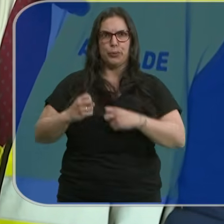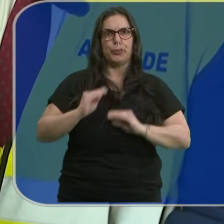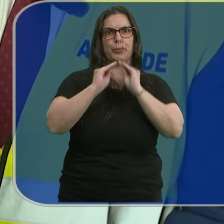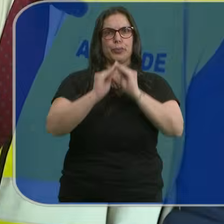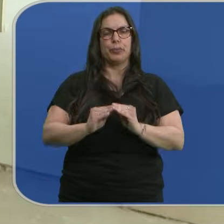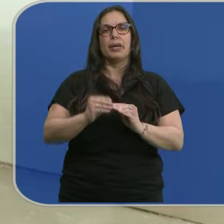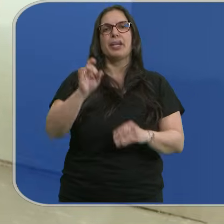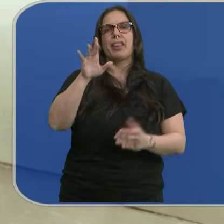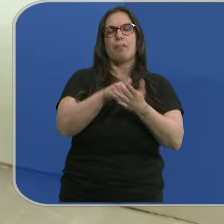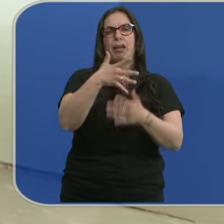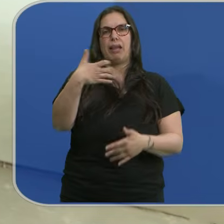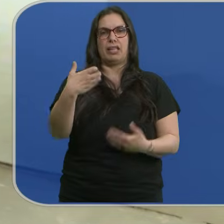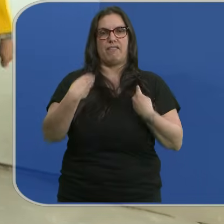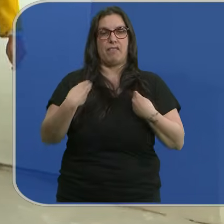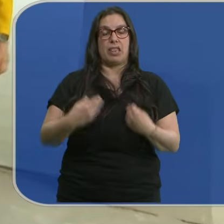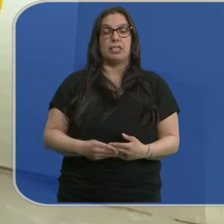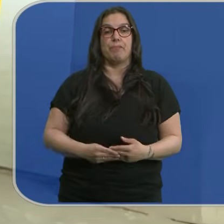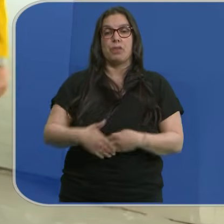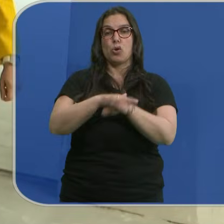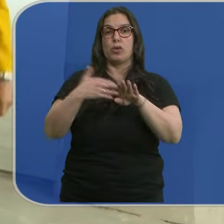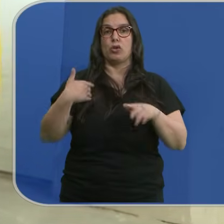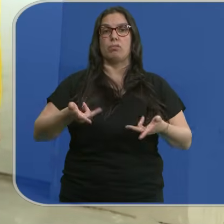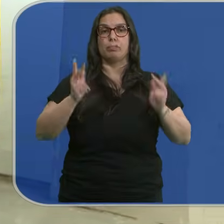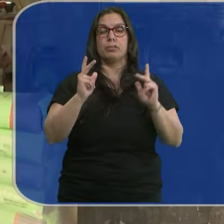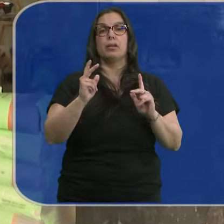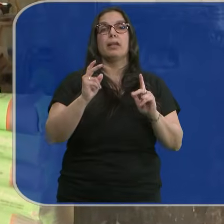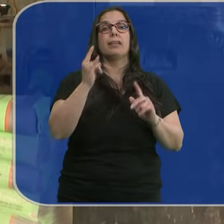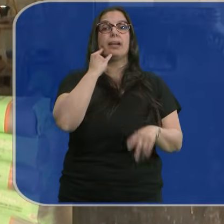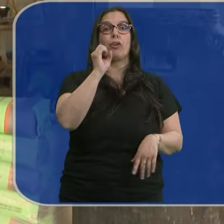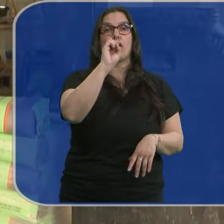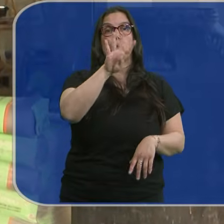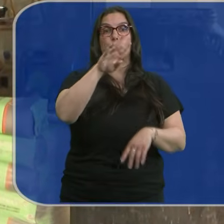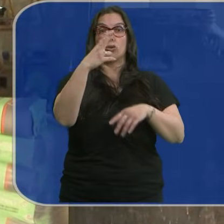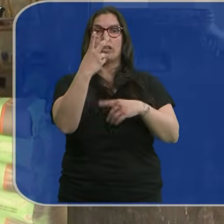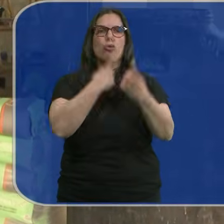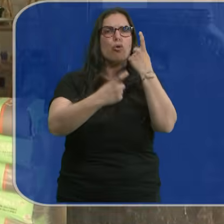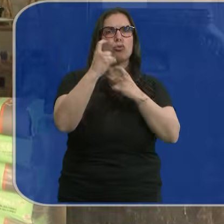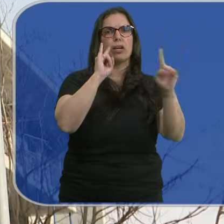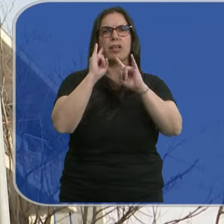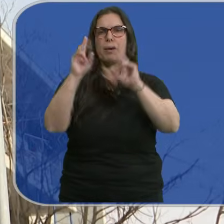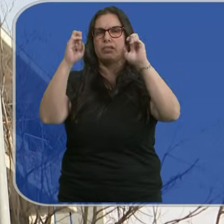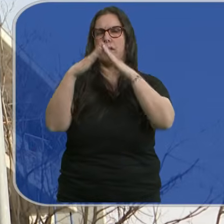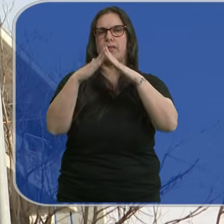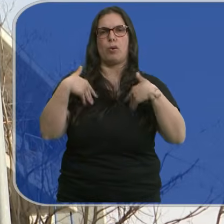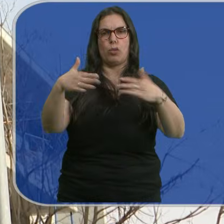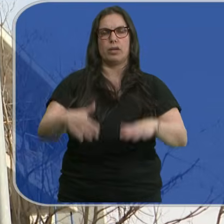más de 15.500 viviendas. El Gobierno ya ha habilitado el teléfono 047 para cualquier consulta sobre